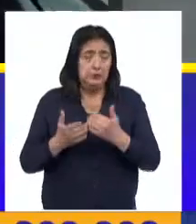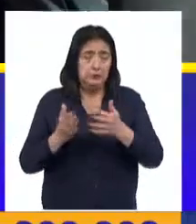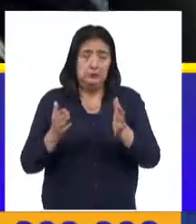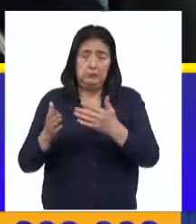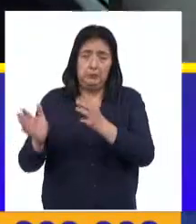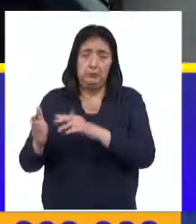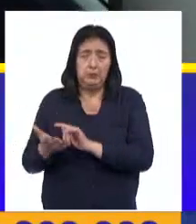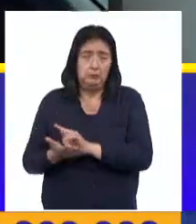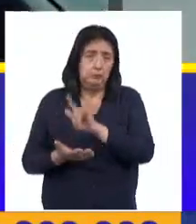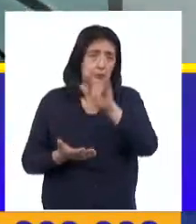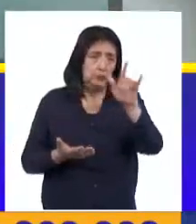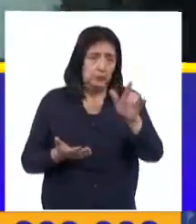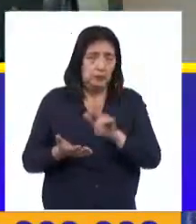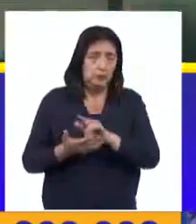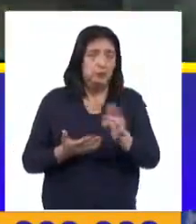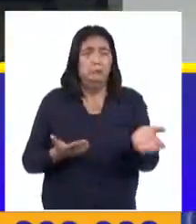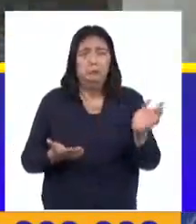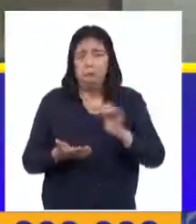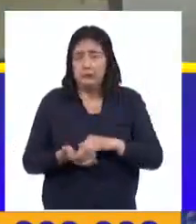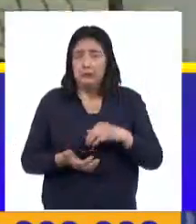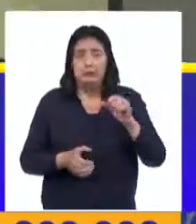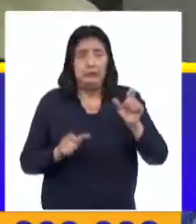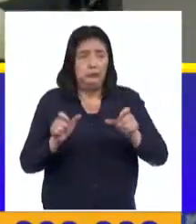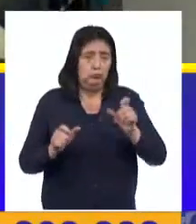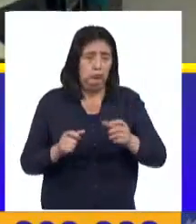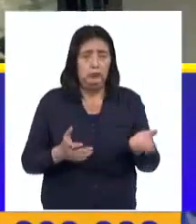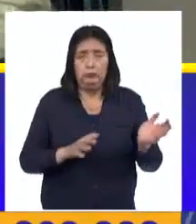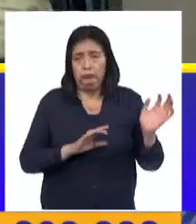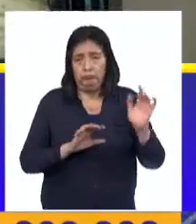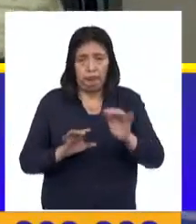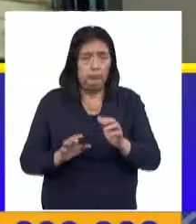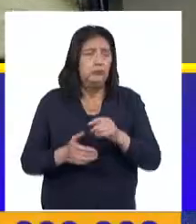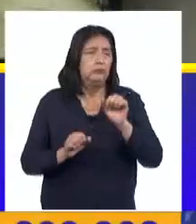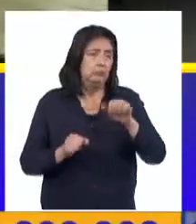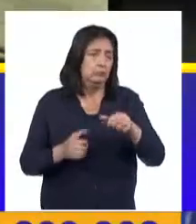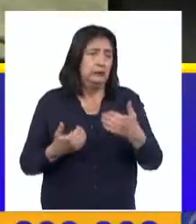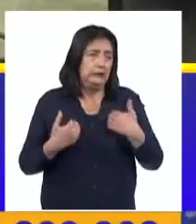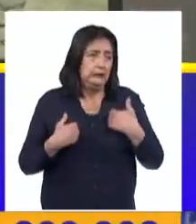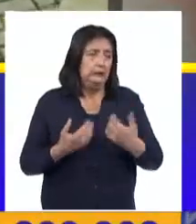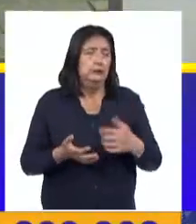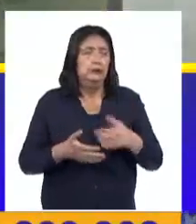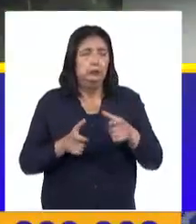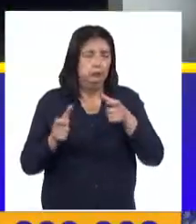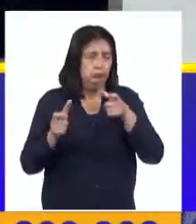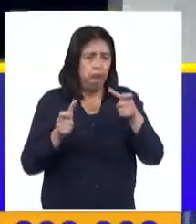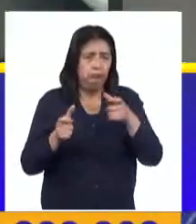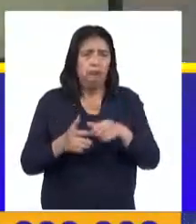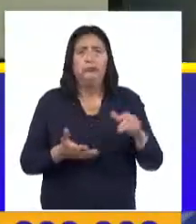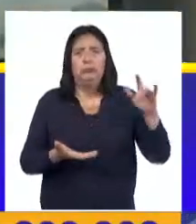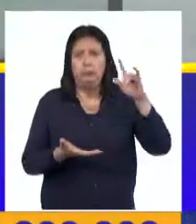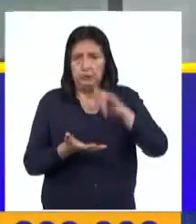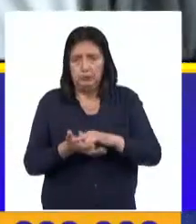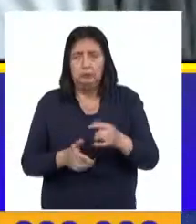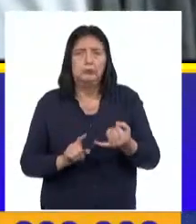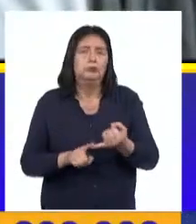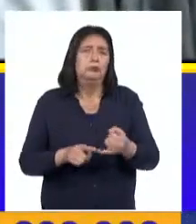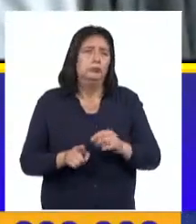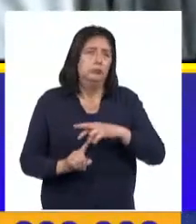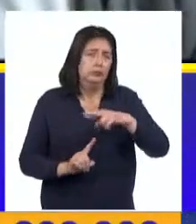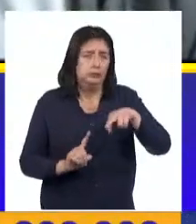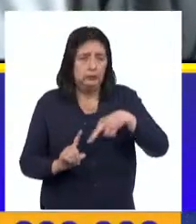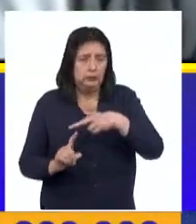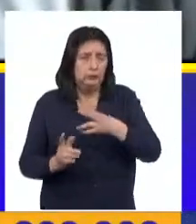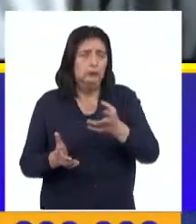los vuelos, que haya una mayor afluencia de gente, obviamente se tiene que coberturar aeropuertos, lugares